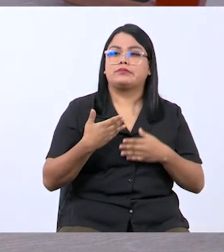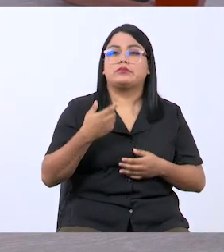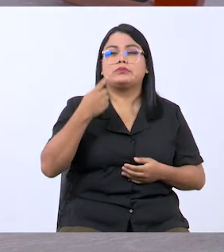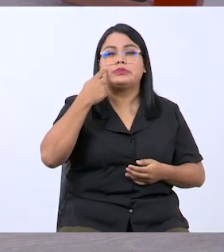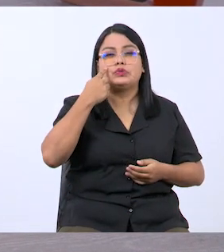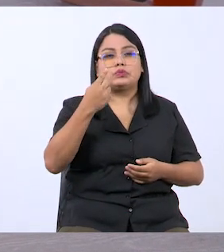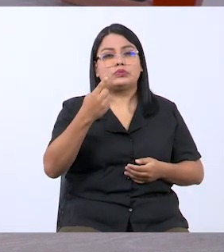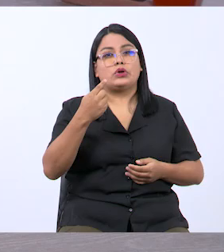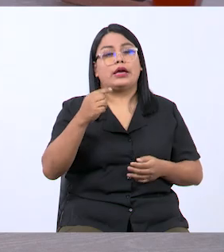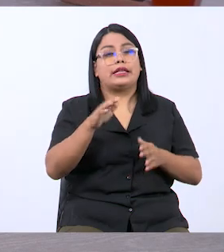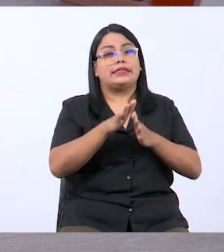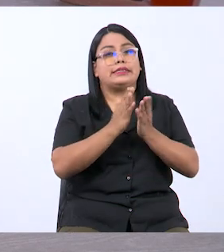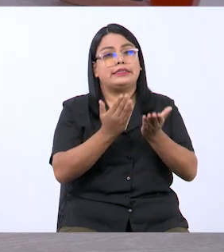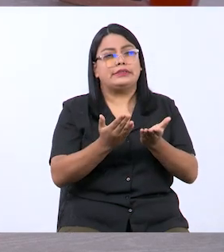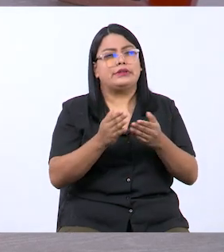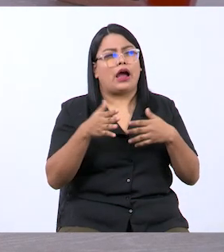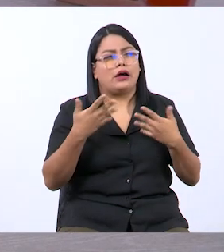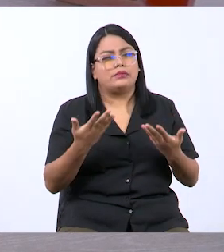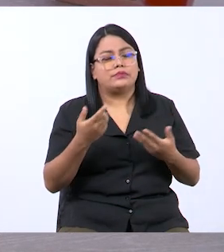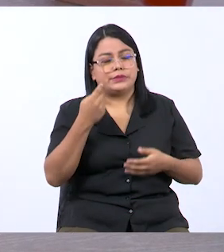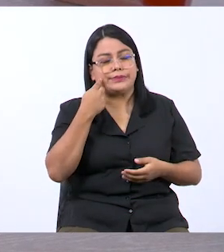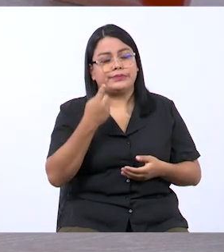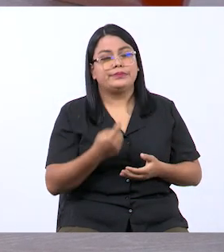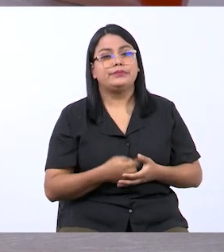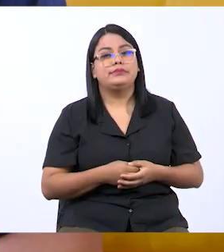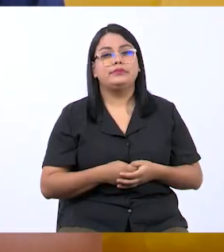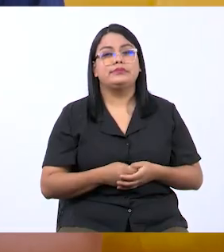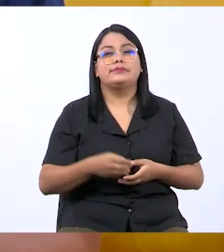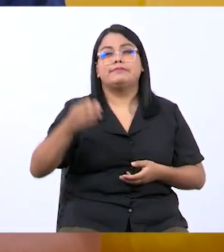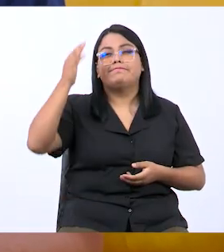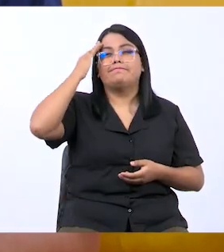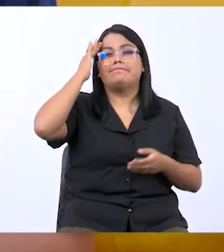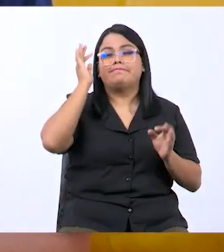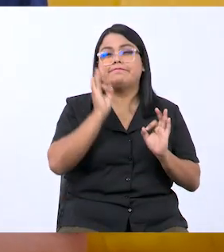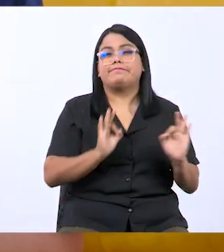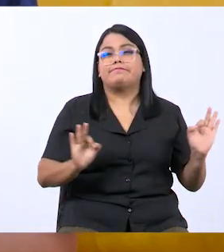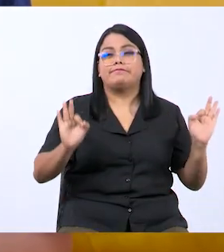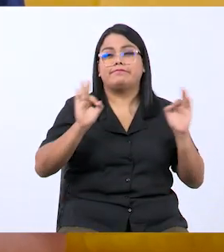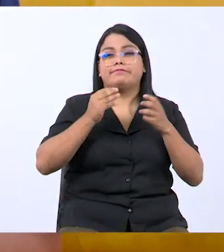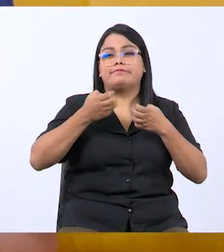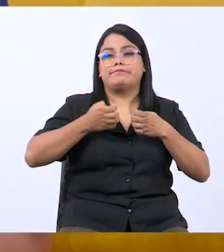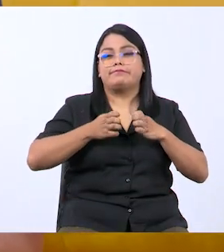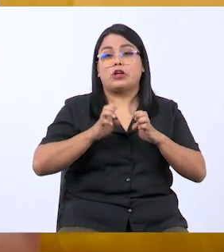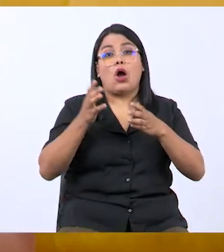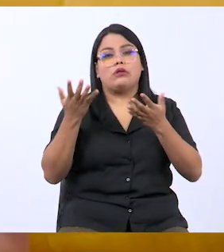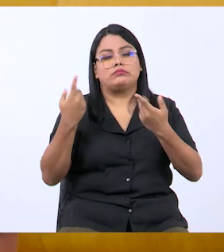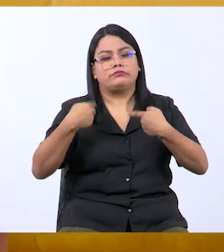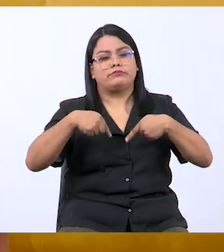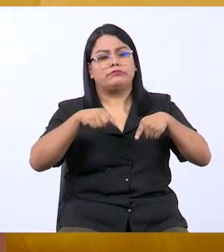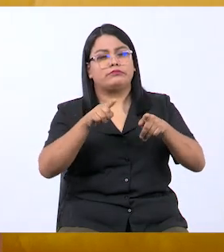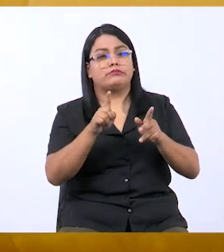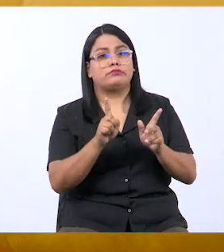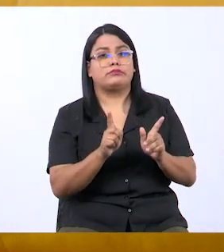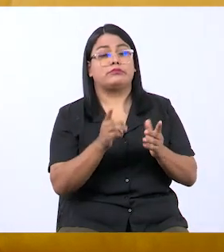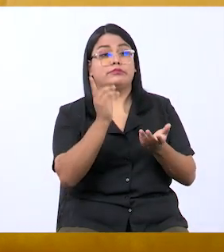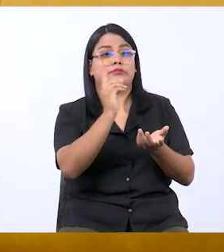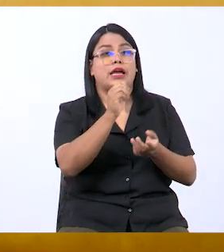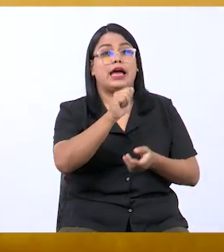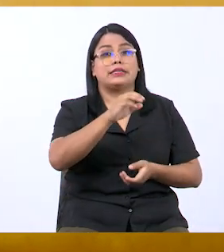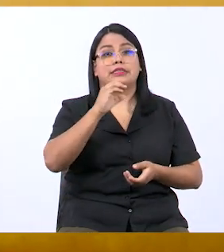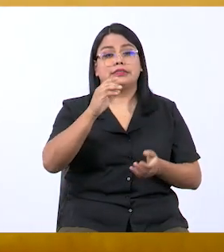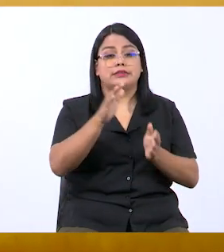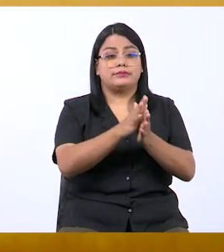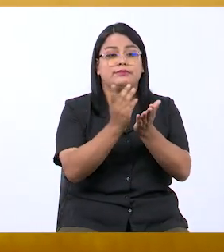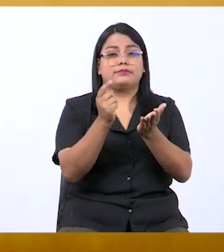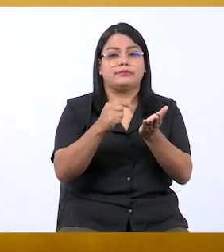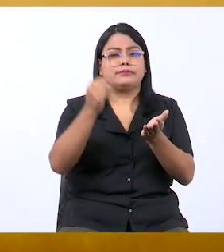vemos reflejado eso en el libro de texto. De acuerdo. Para conocer mejor la estrategia o la secuencia didáctica ACC